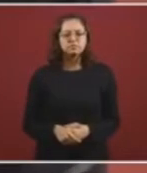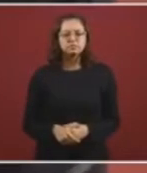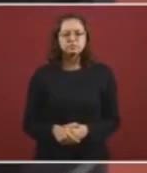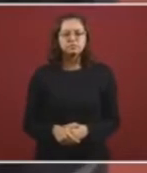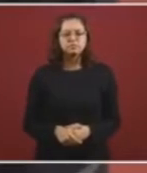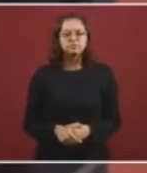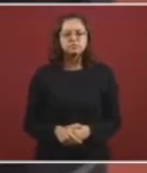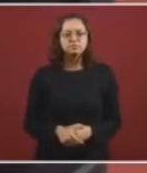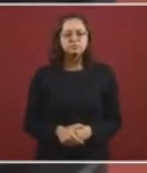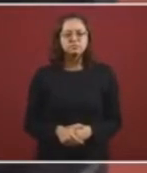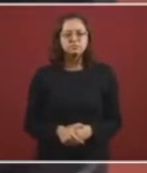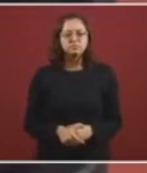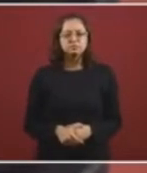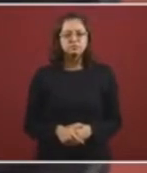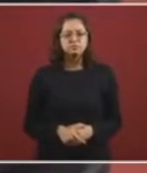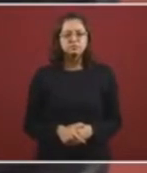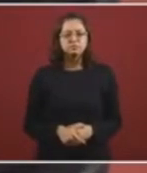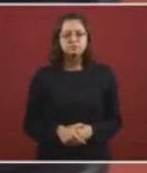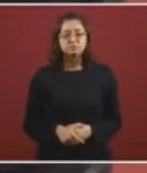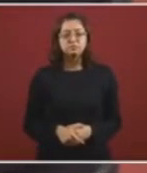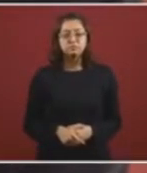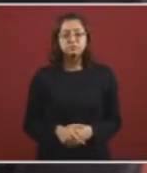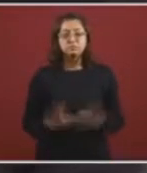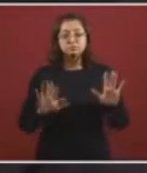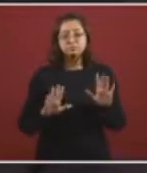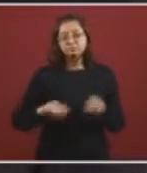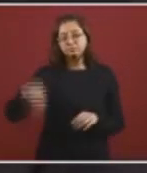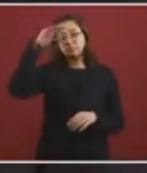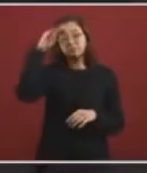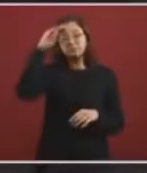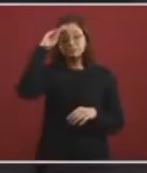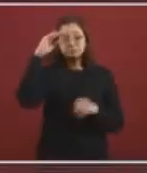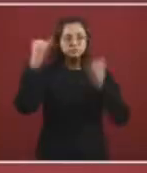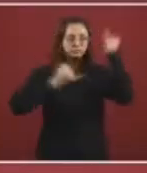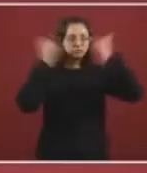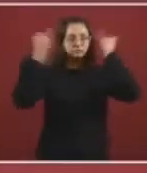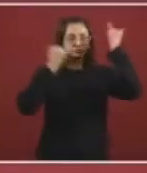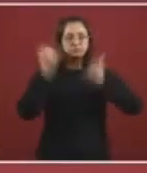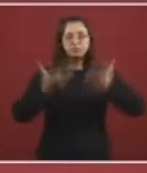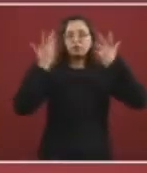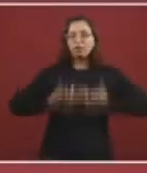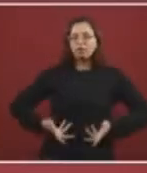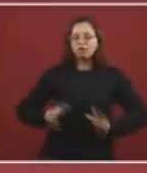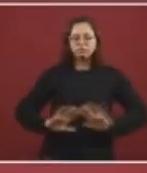para que no se caiga en esa tentación.